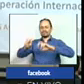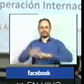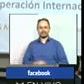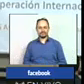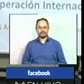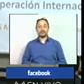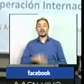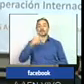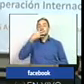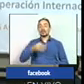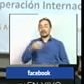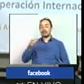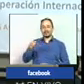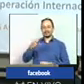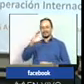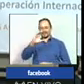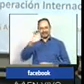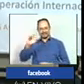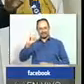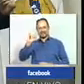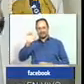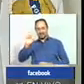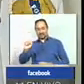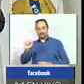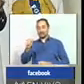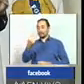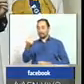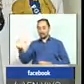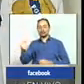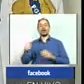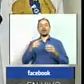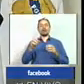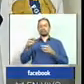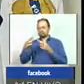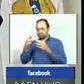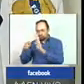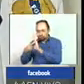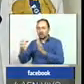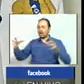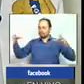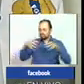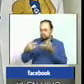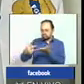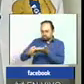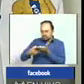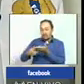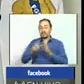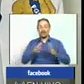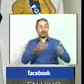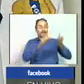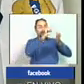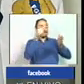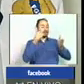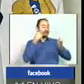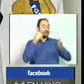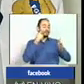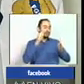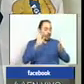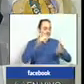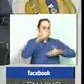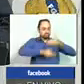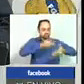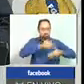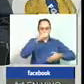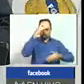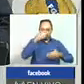se reunieron con representantes de las ICIES, el trabajo investigativo ha sido desarrollado en su totalidad por la Fiscalía General de la